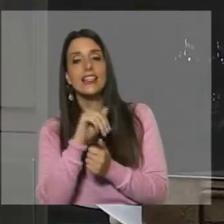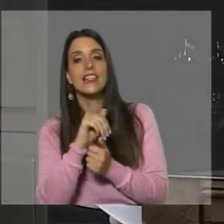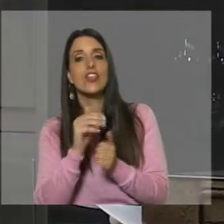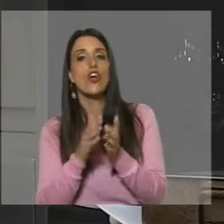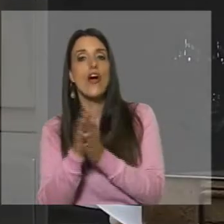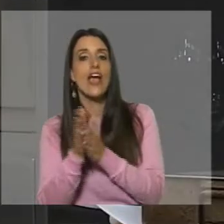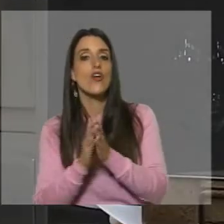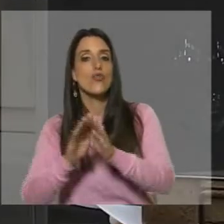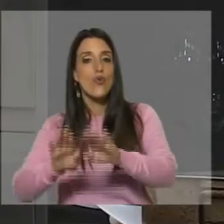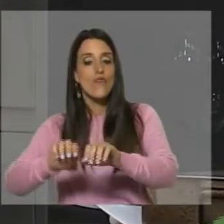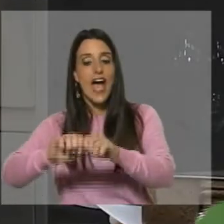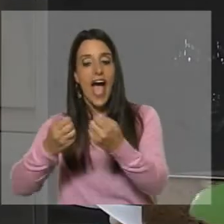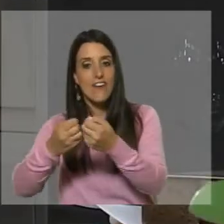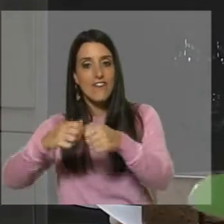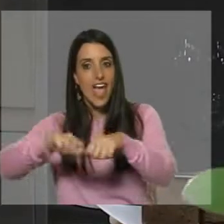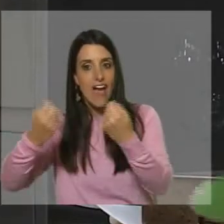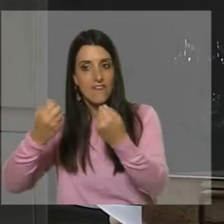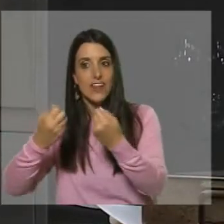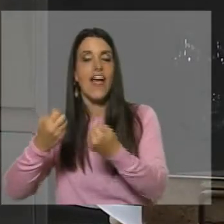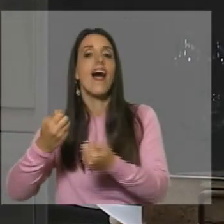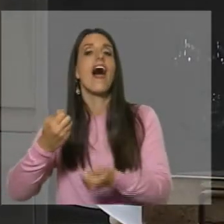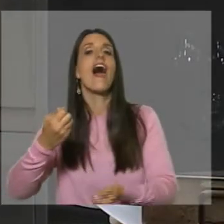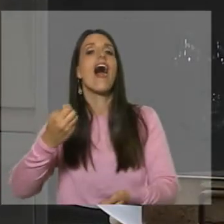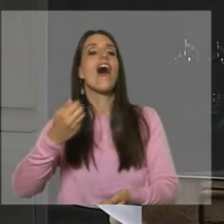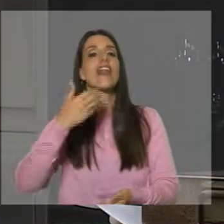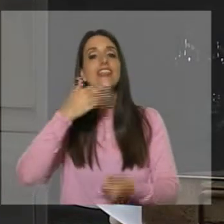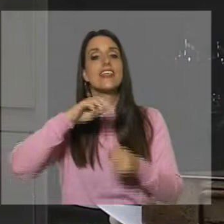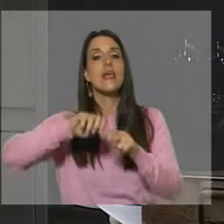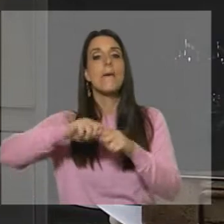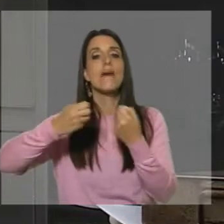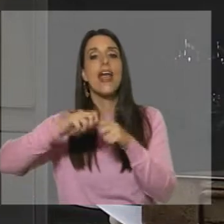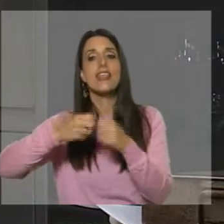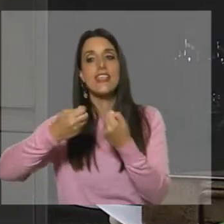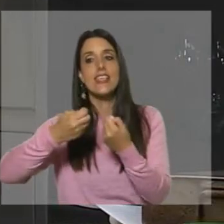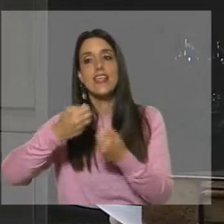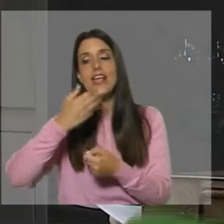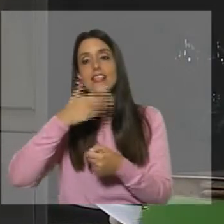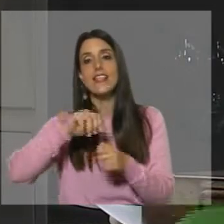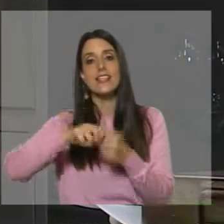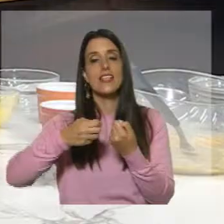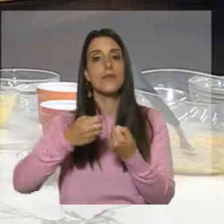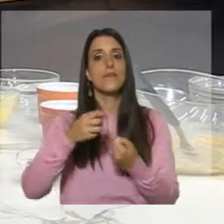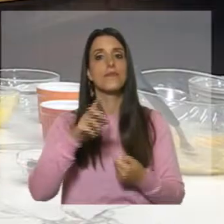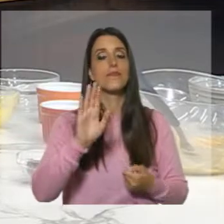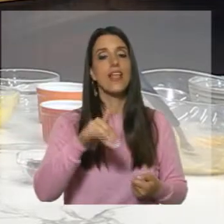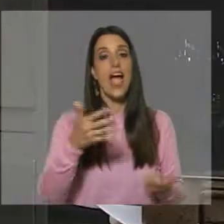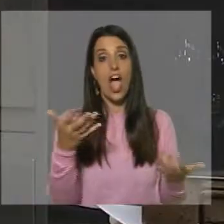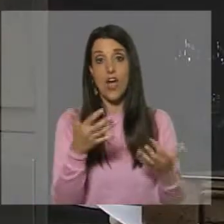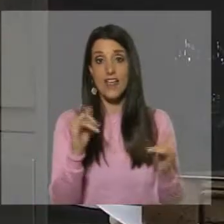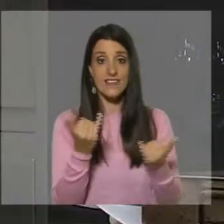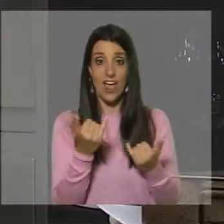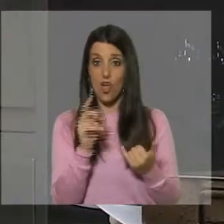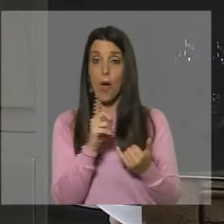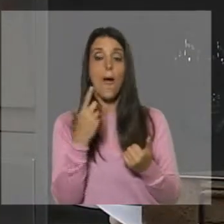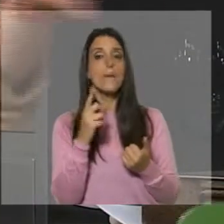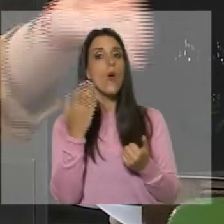¡Ay, qué rico eso! Lo abríamos, lo pelábamos. Lo pelábamos. Claro, en la estufa y era la bolsa con todos los cositos del maní. Y también se ve, no, ahora se ha perdido, pero se